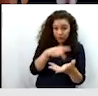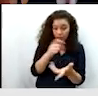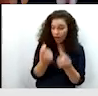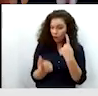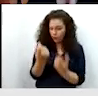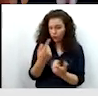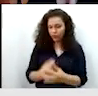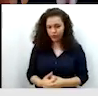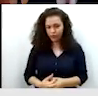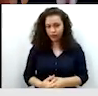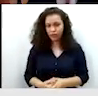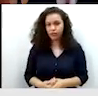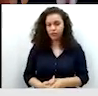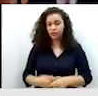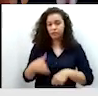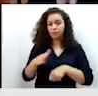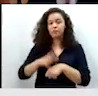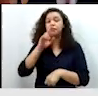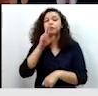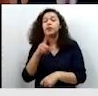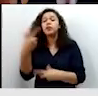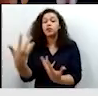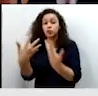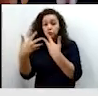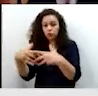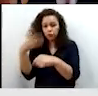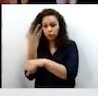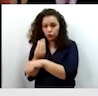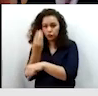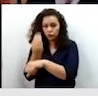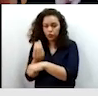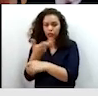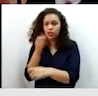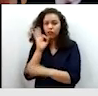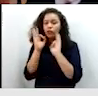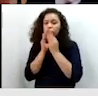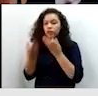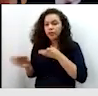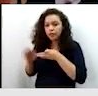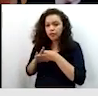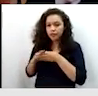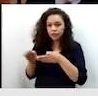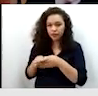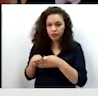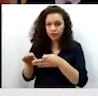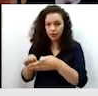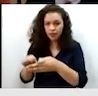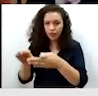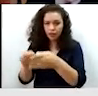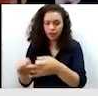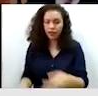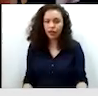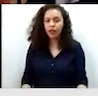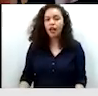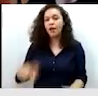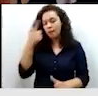caso. Lo ideal es que el mantenimiento se le esté dando de forma recurrente a estos sistemas